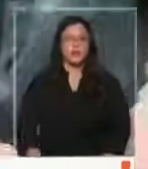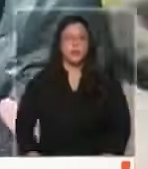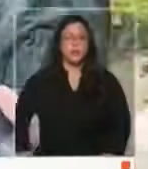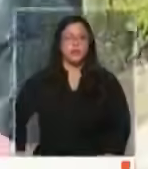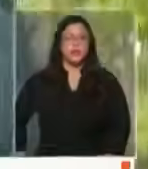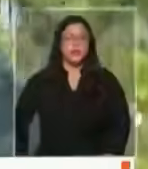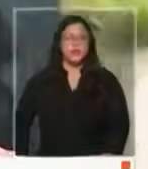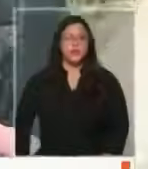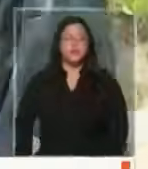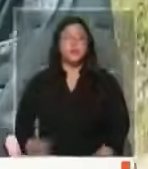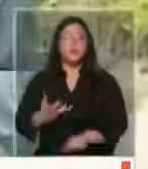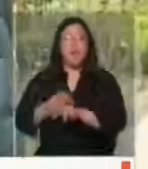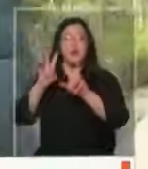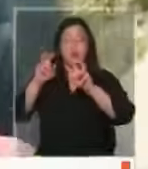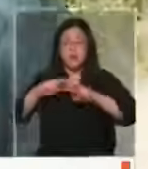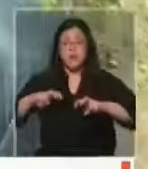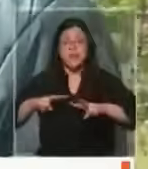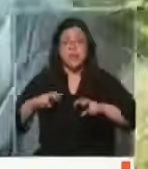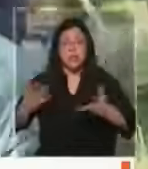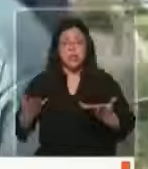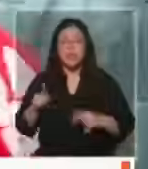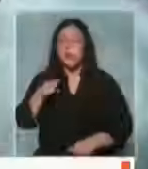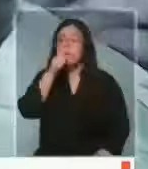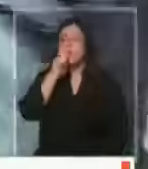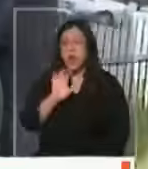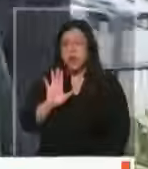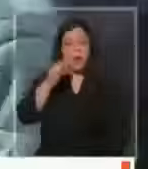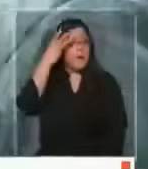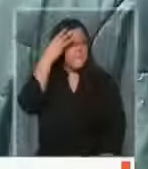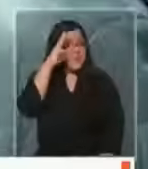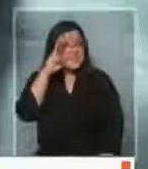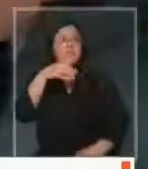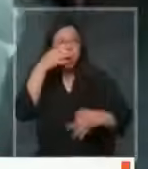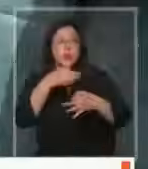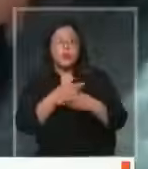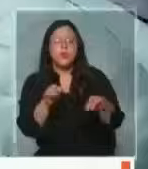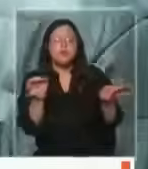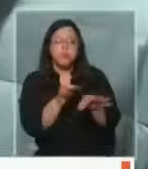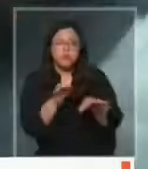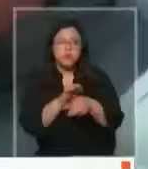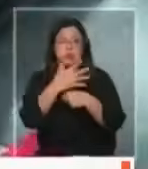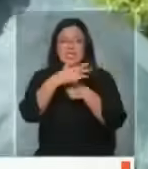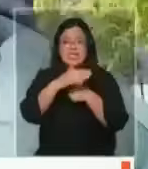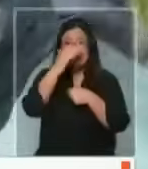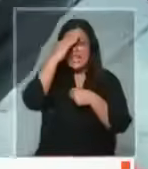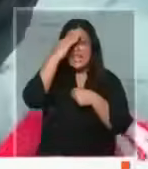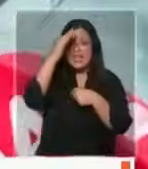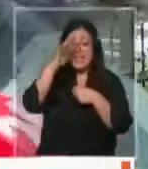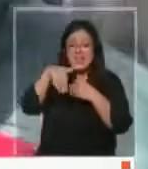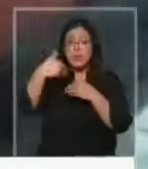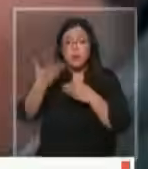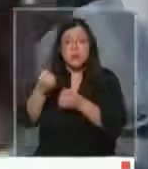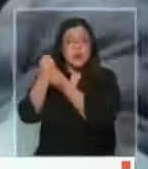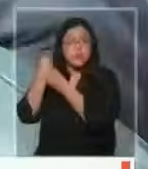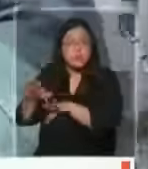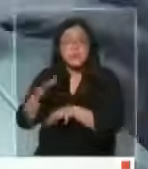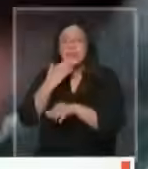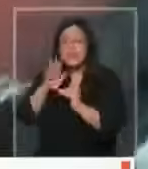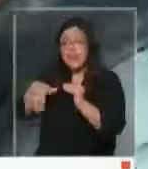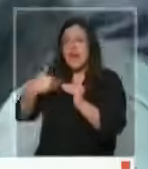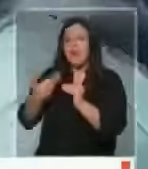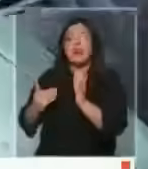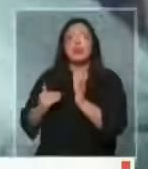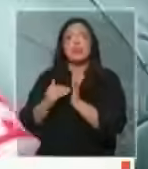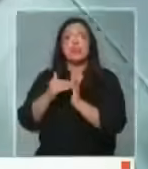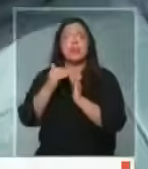hay un debido proceso y la investigación declarada secreta. Manuel Monsalve rompe el silencio 15 días desde su renuncia y fuera de su domicilio en Viña